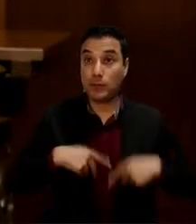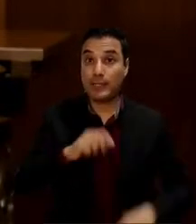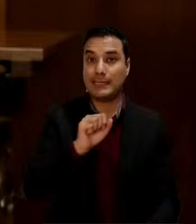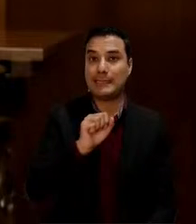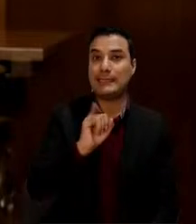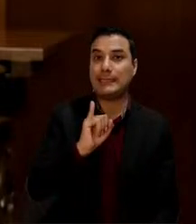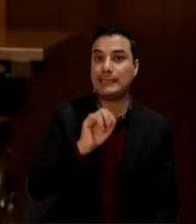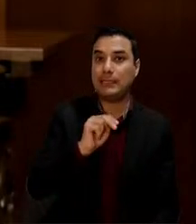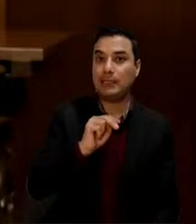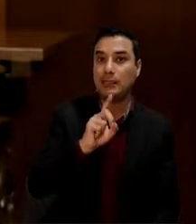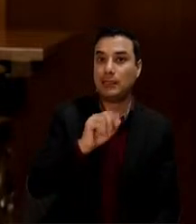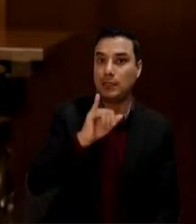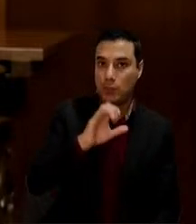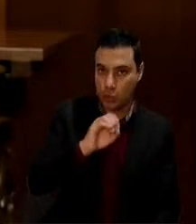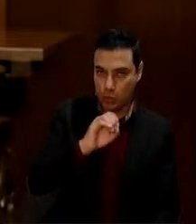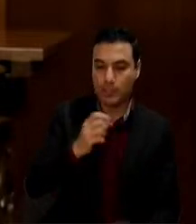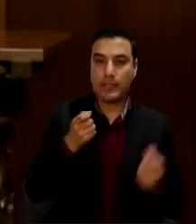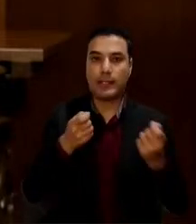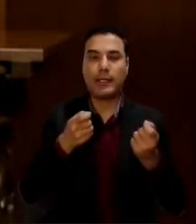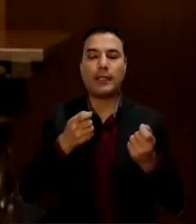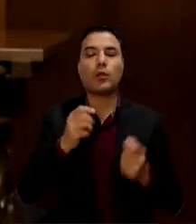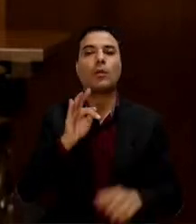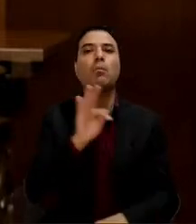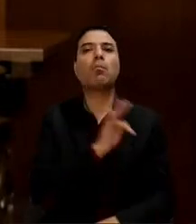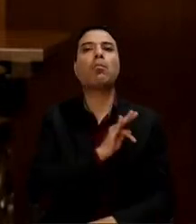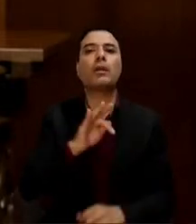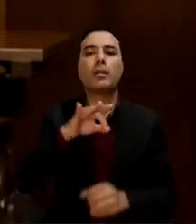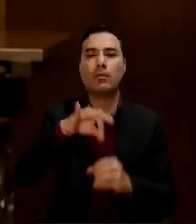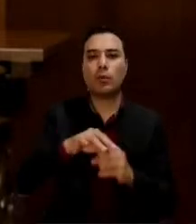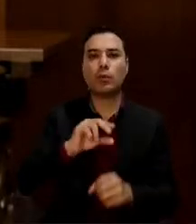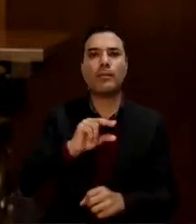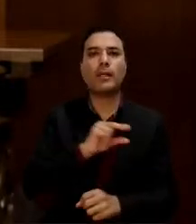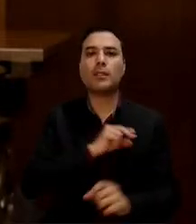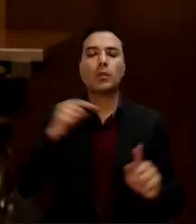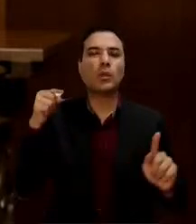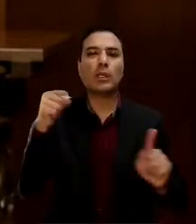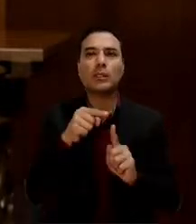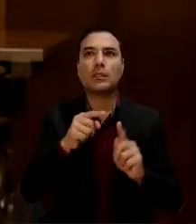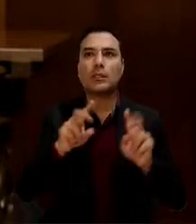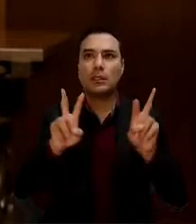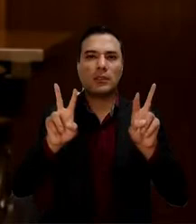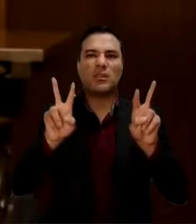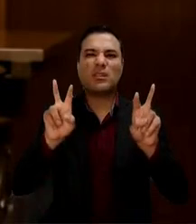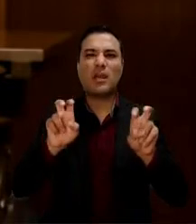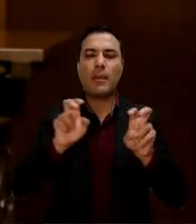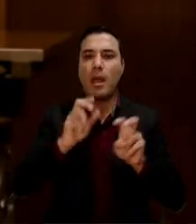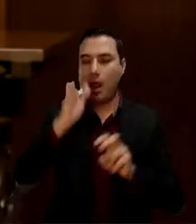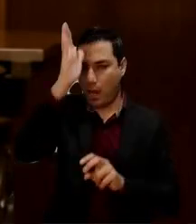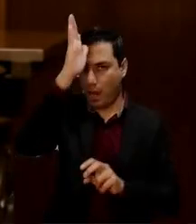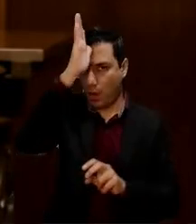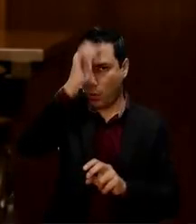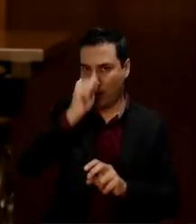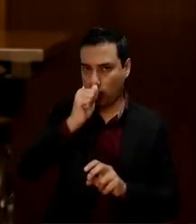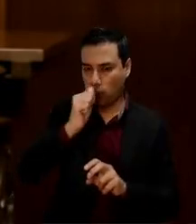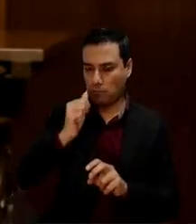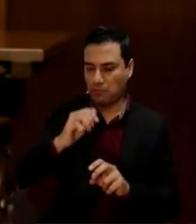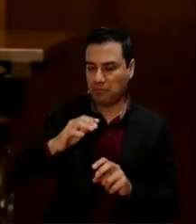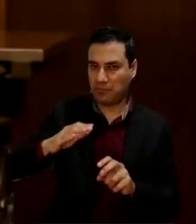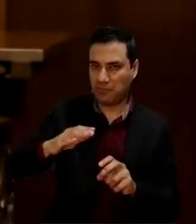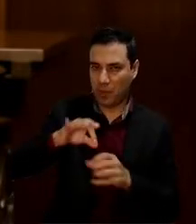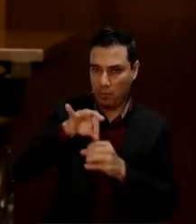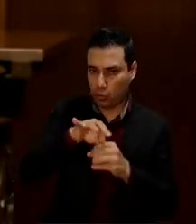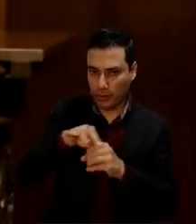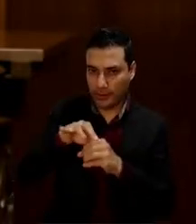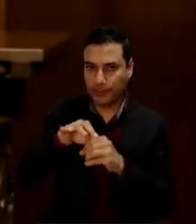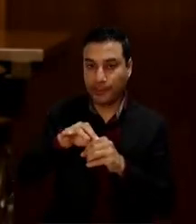pueda realizar voto particular referente a un acuerdo que sea sometido a votación, el cual deberá de incluirse en